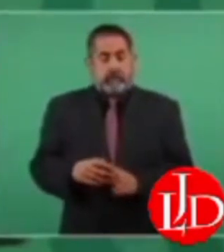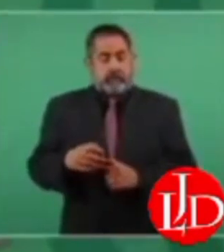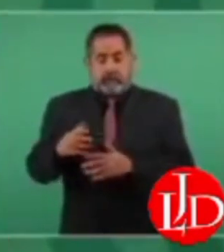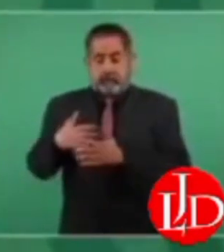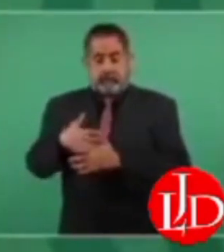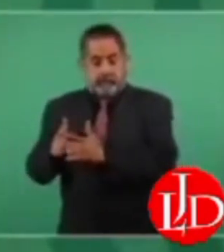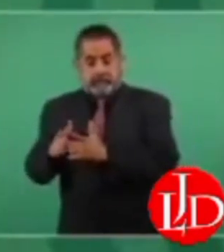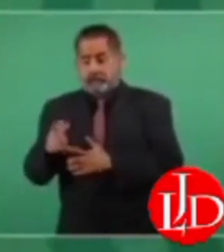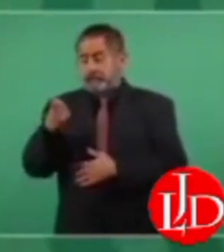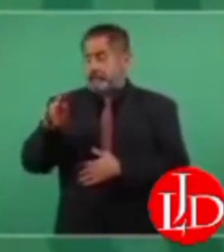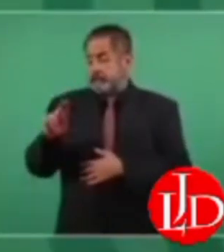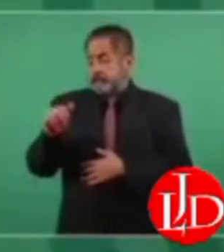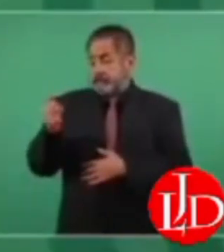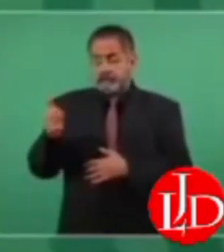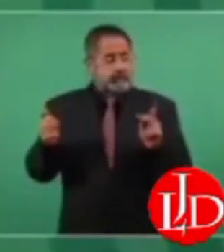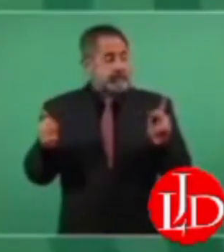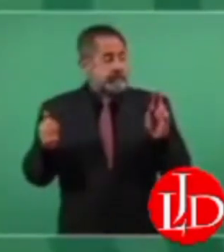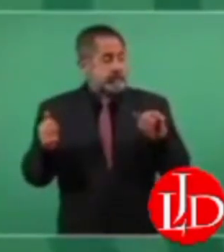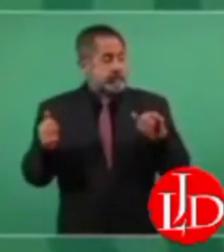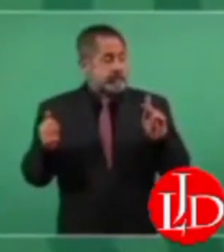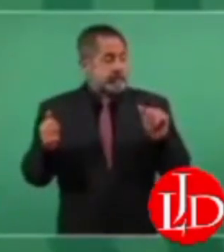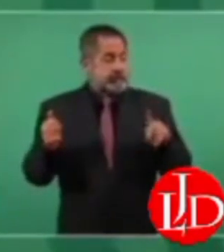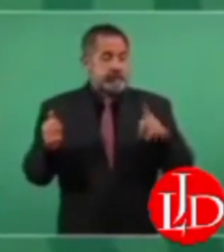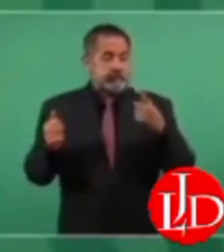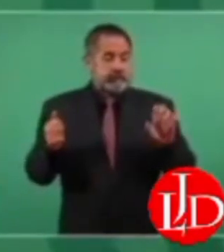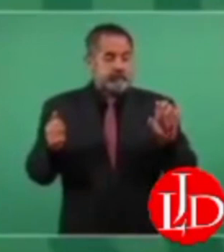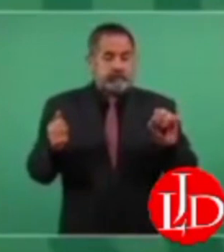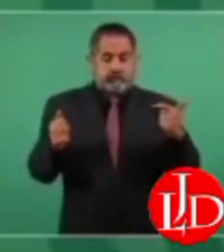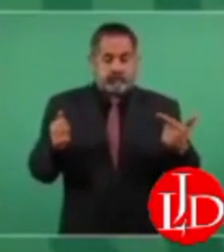186, 107,